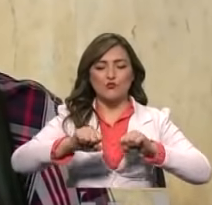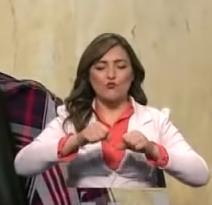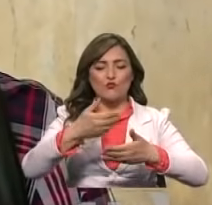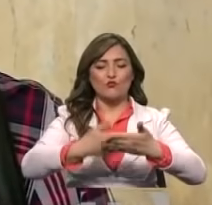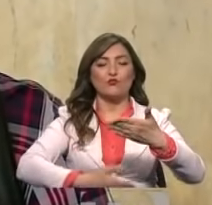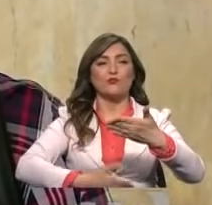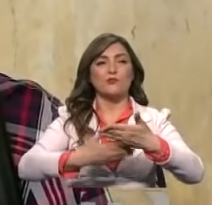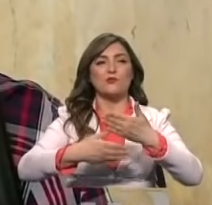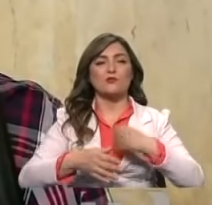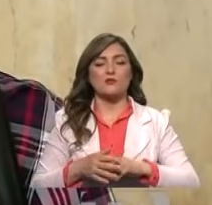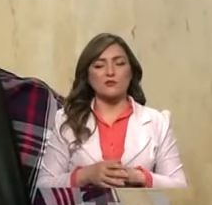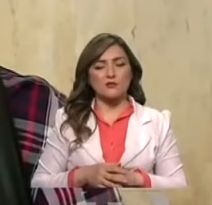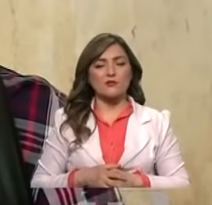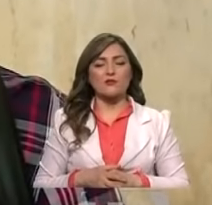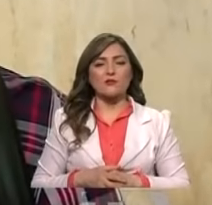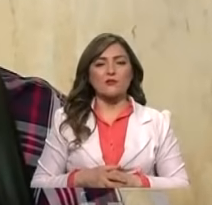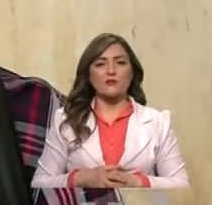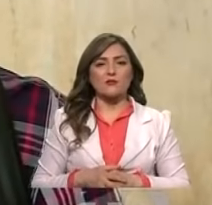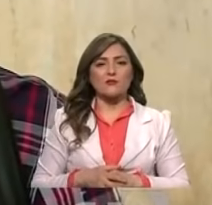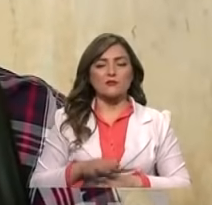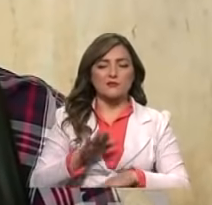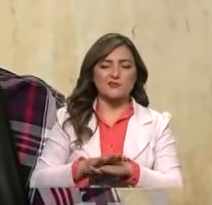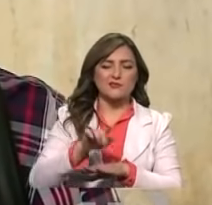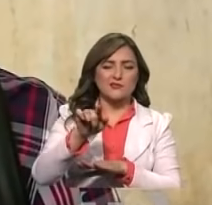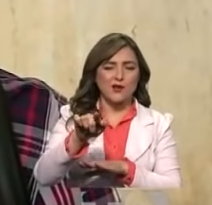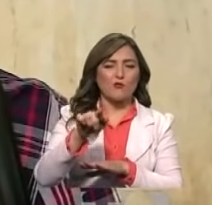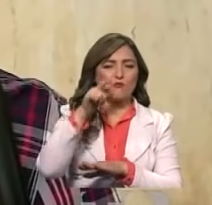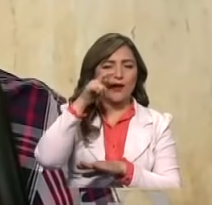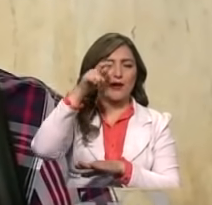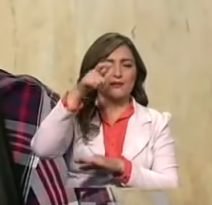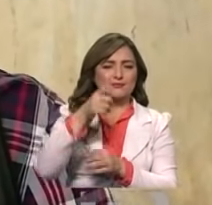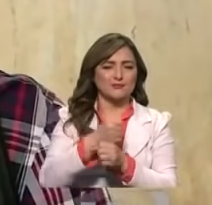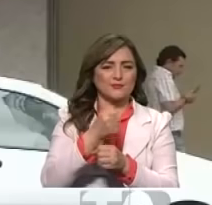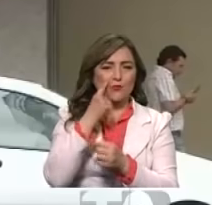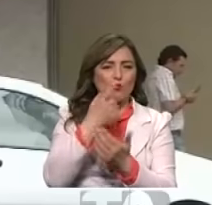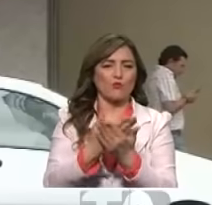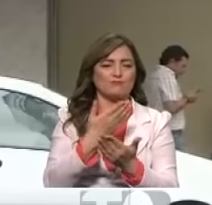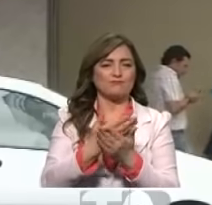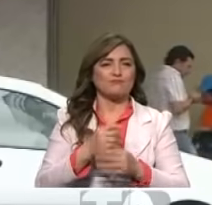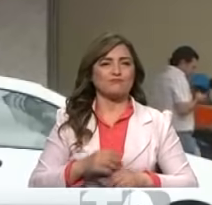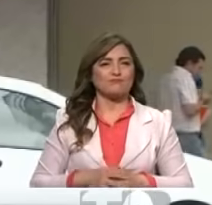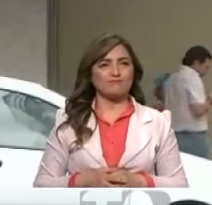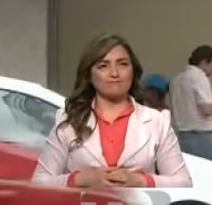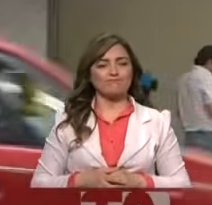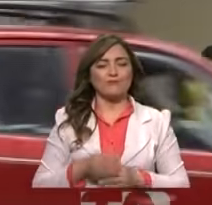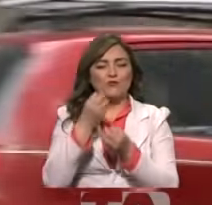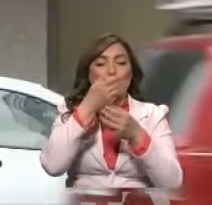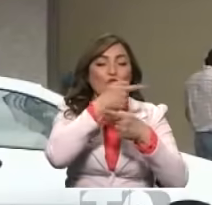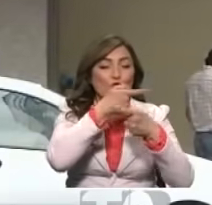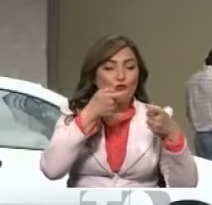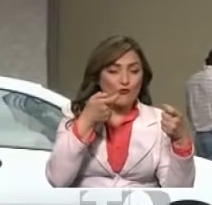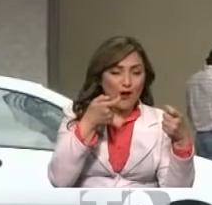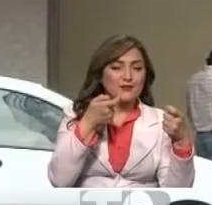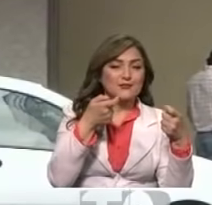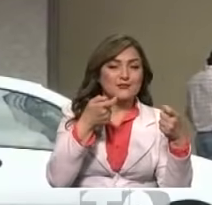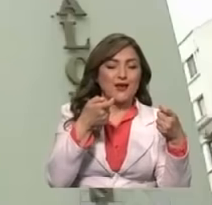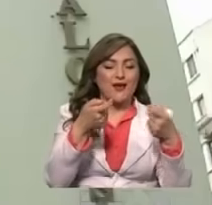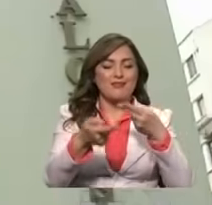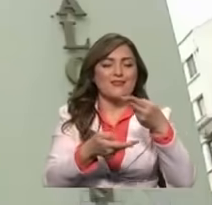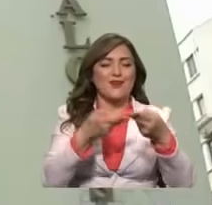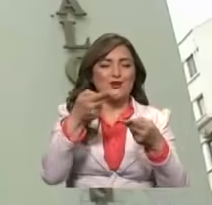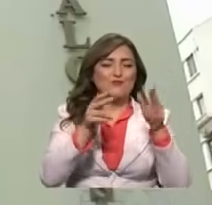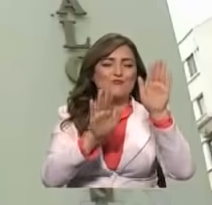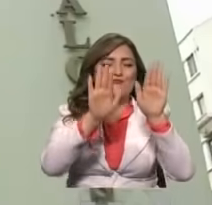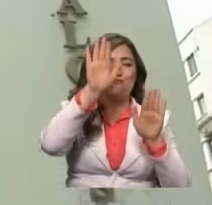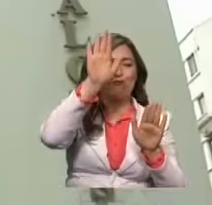documentales a efectos de afianzar la acusación que Fiscalía pueda realizar en esta etapa. Por falsedad de información en el mercado de valores,